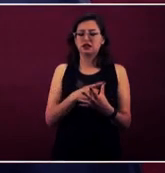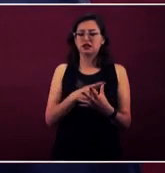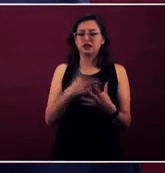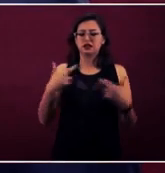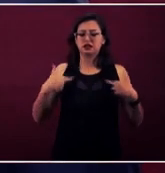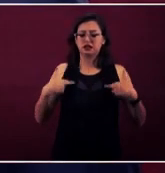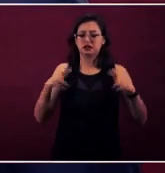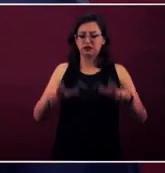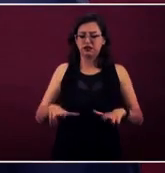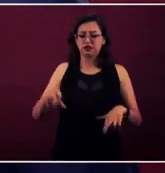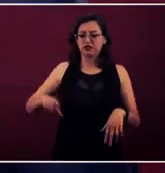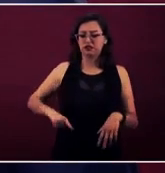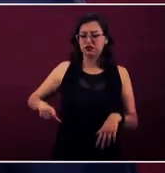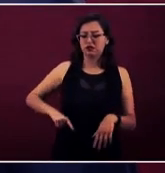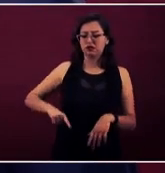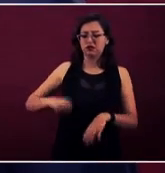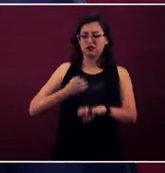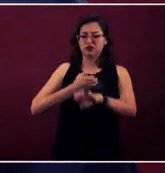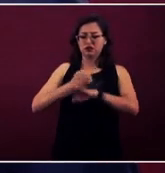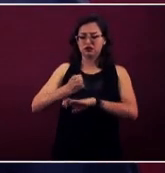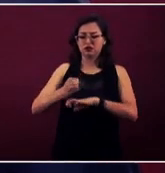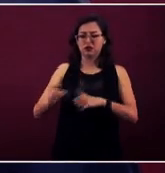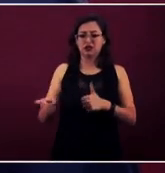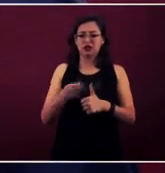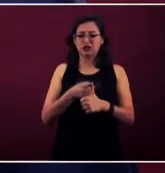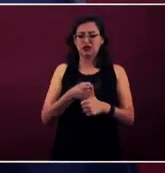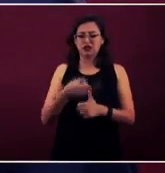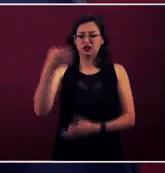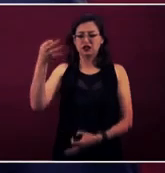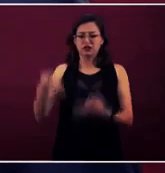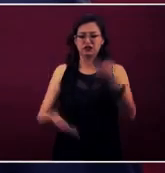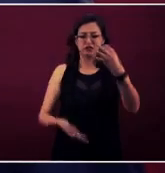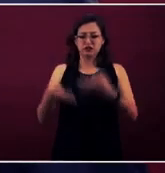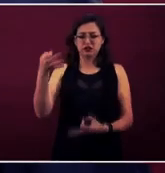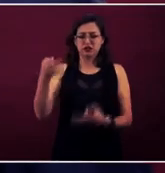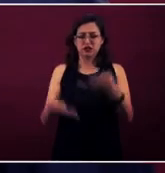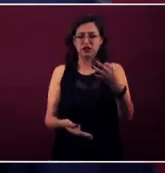representantes del gobierno del estado, de las fiscalías,